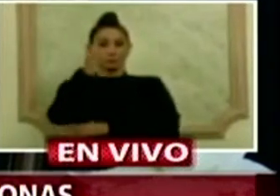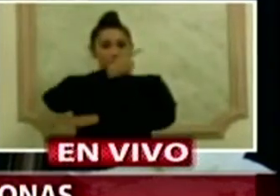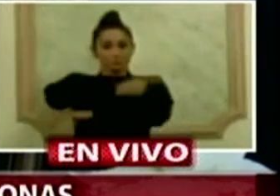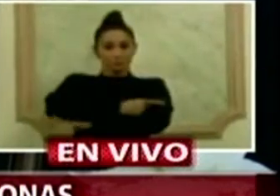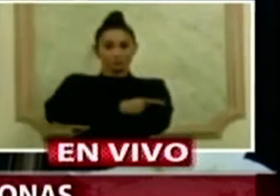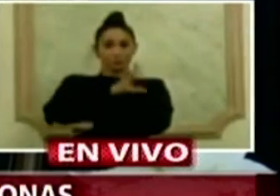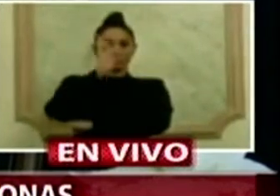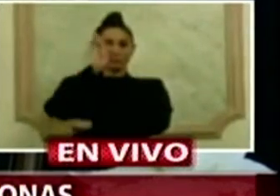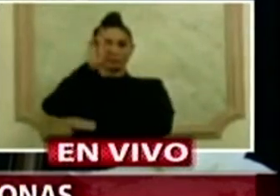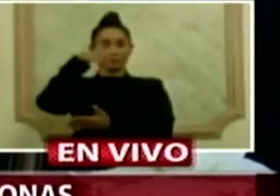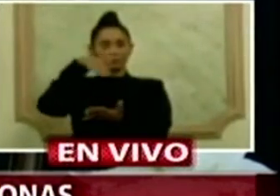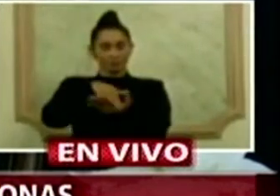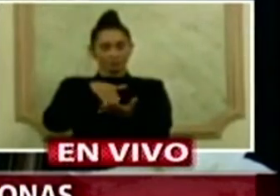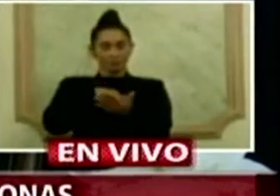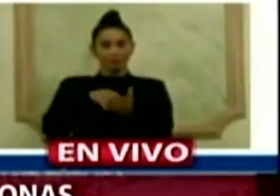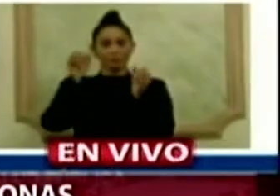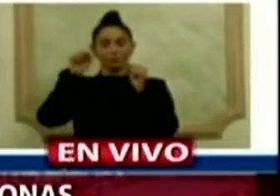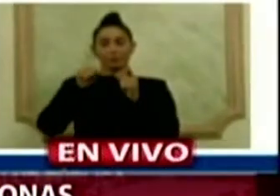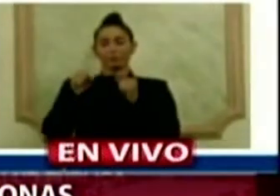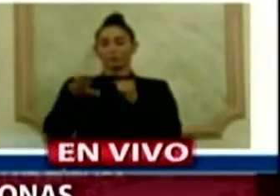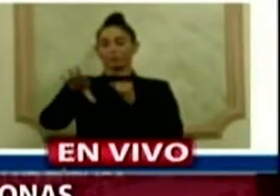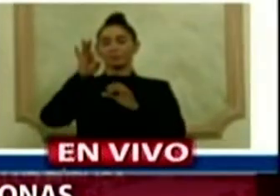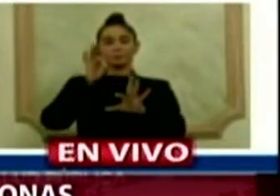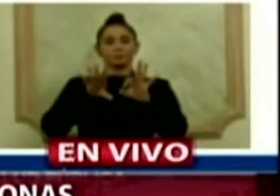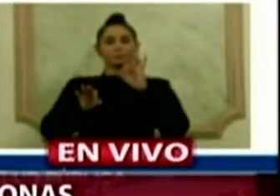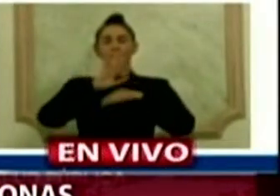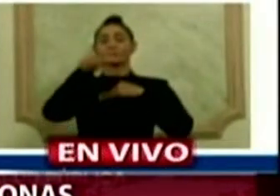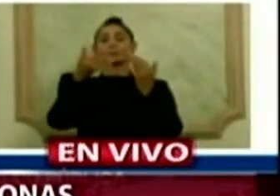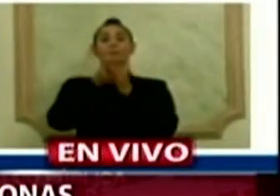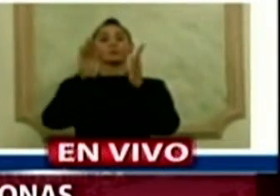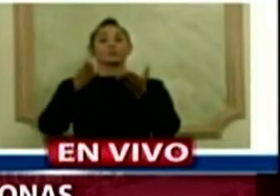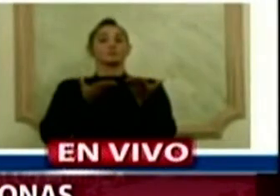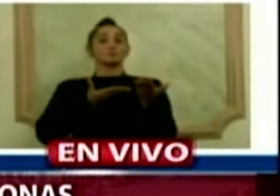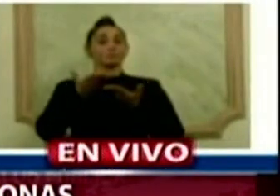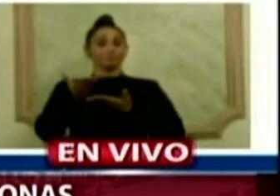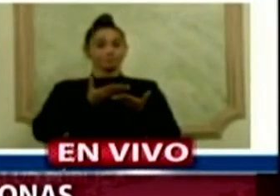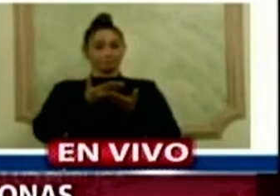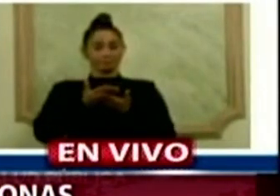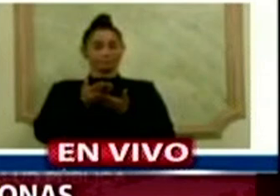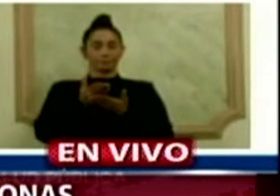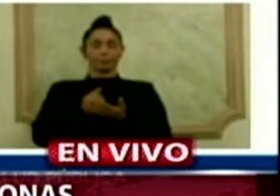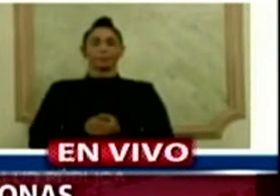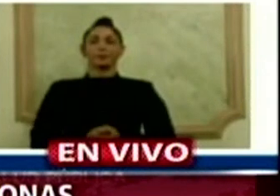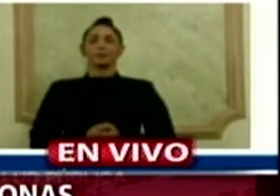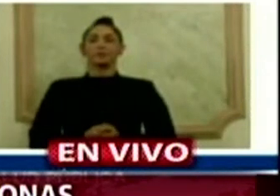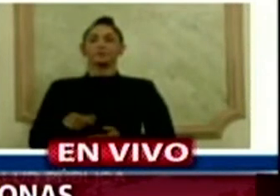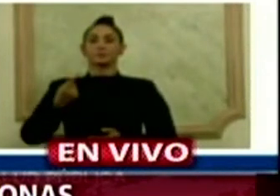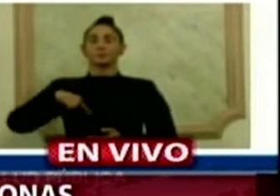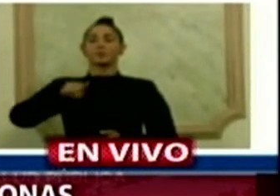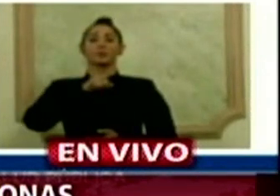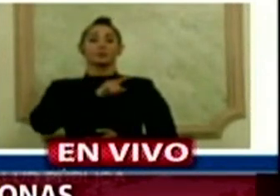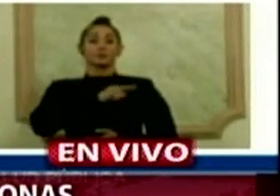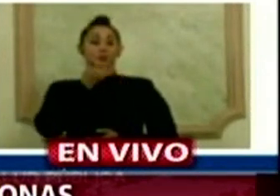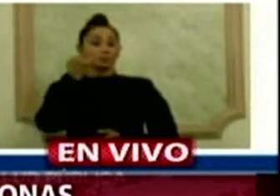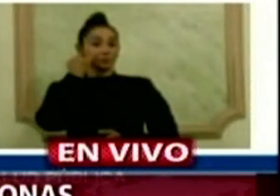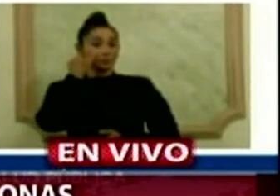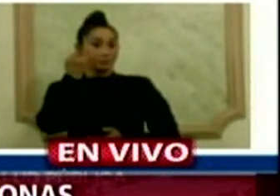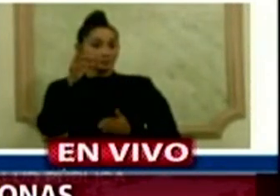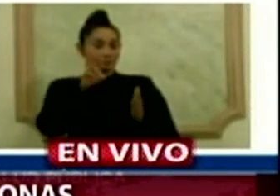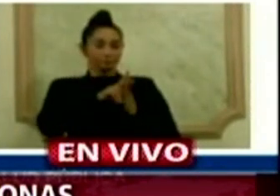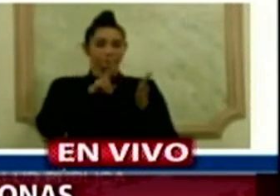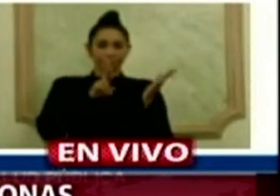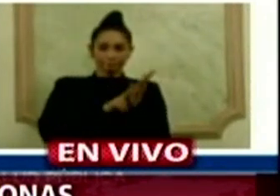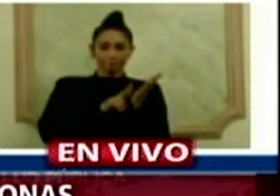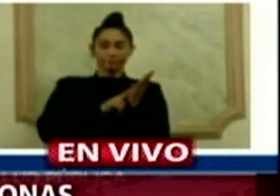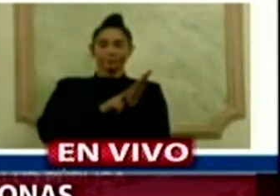poder acercar a toda la población este servicio, pues nosotros estamos tomando una serie de medidas. La